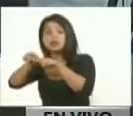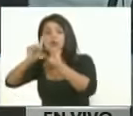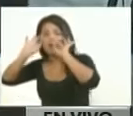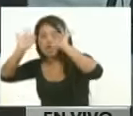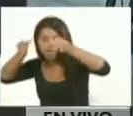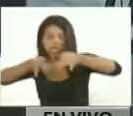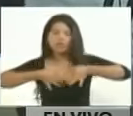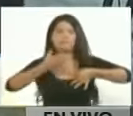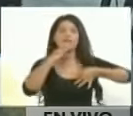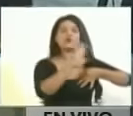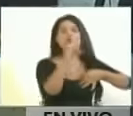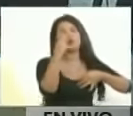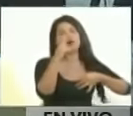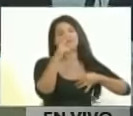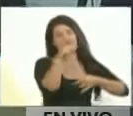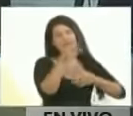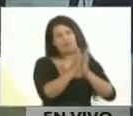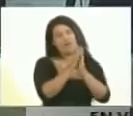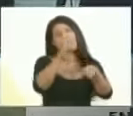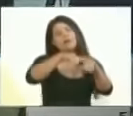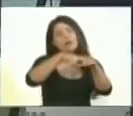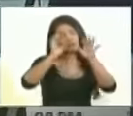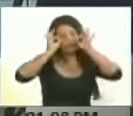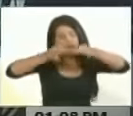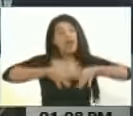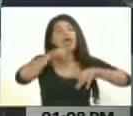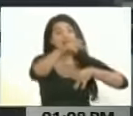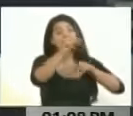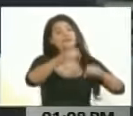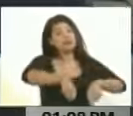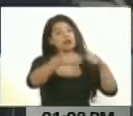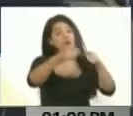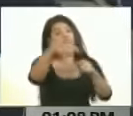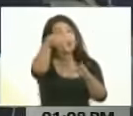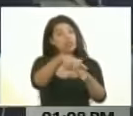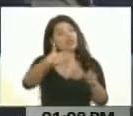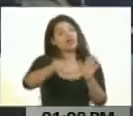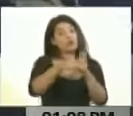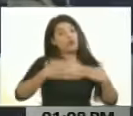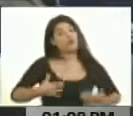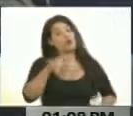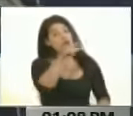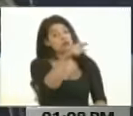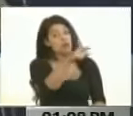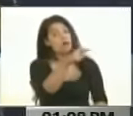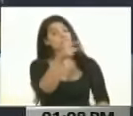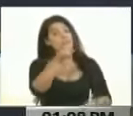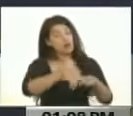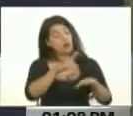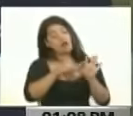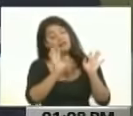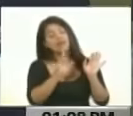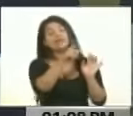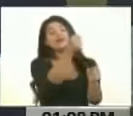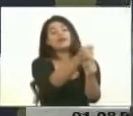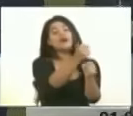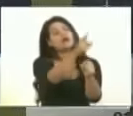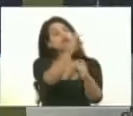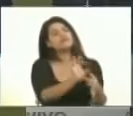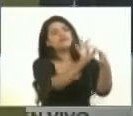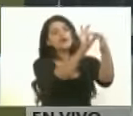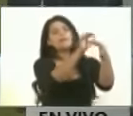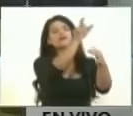de su país en el mundo con las graves violaciones de los derechos humanos que existen en el Paraguay y a ver cómo él trabaja para un funcionario del Plan